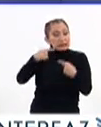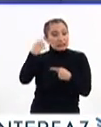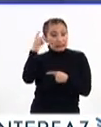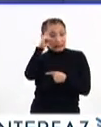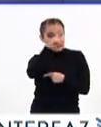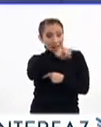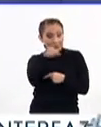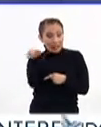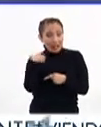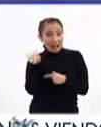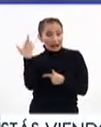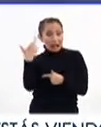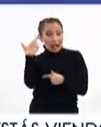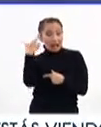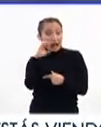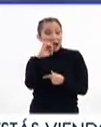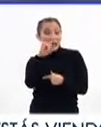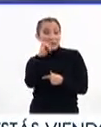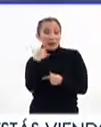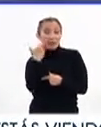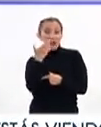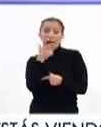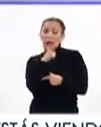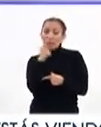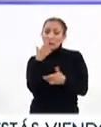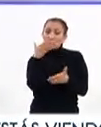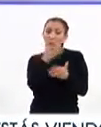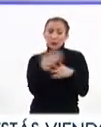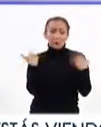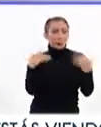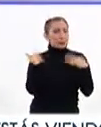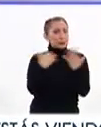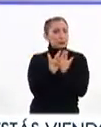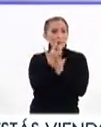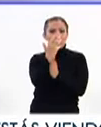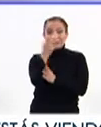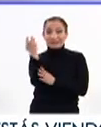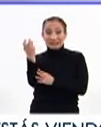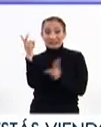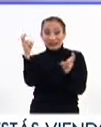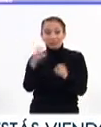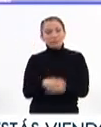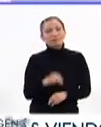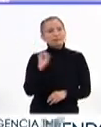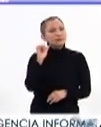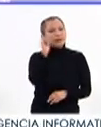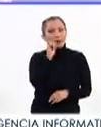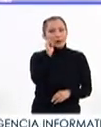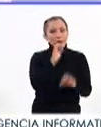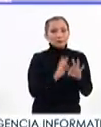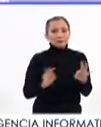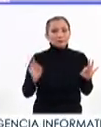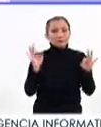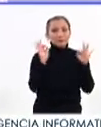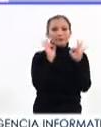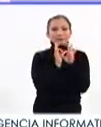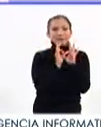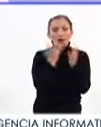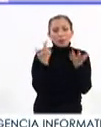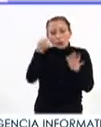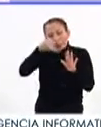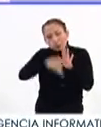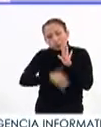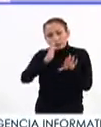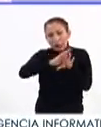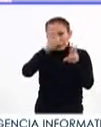sobre todo la Real Academia de la Lengua Española se ha metido en unos bretes increíbles, ¿no? En ese sí, aspecto. Pero bueno, siempre es importante, digo, ahondar